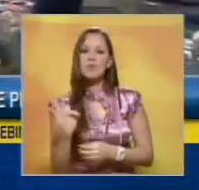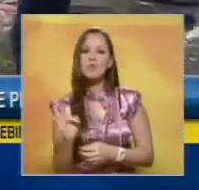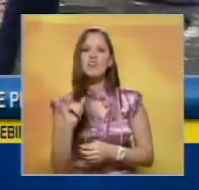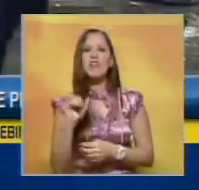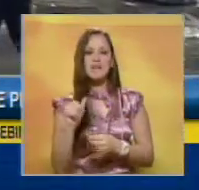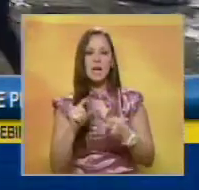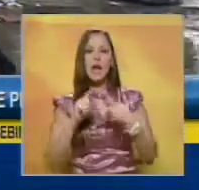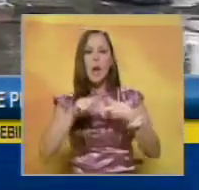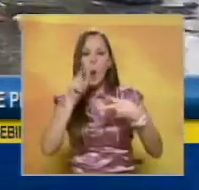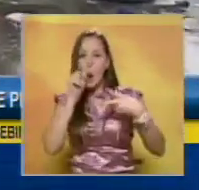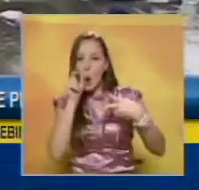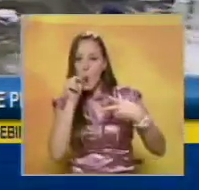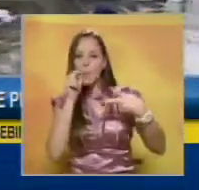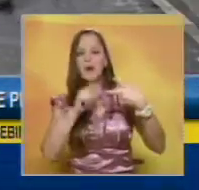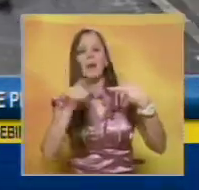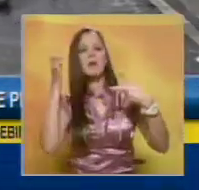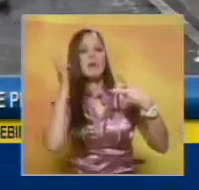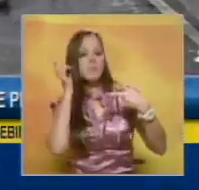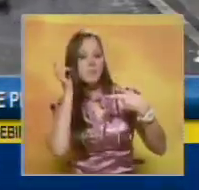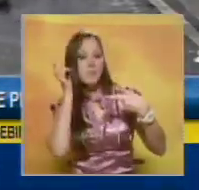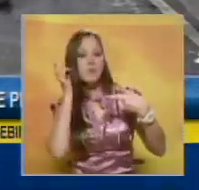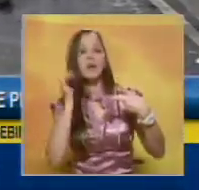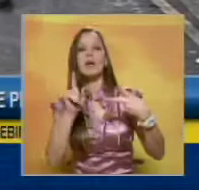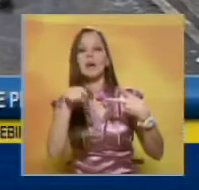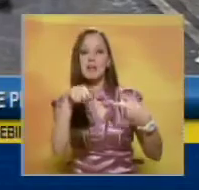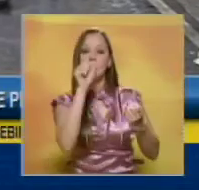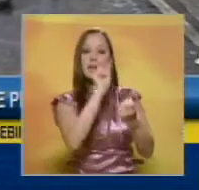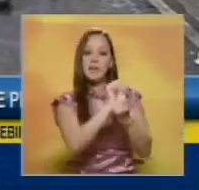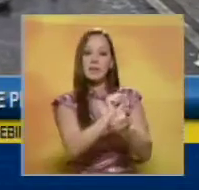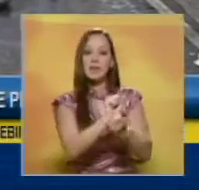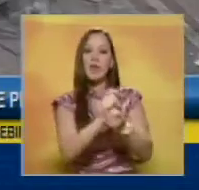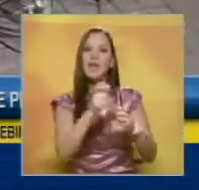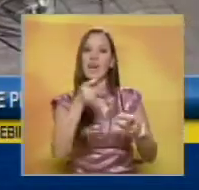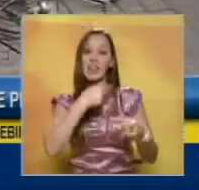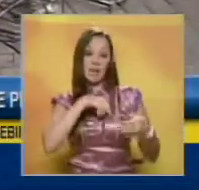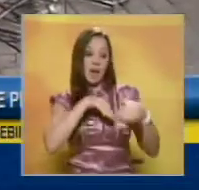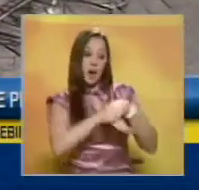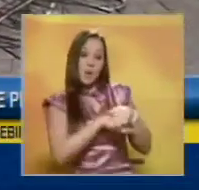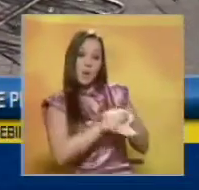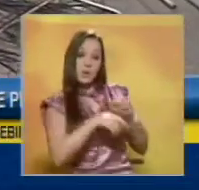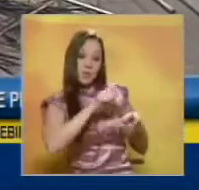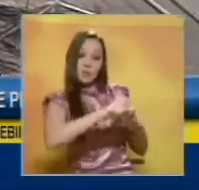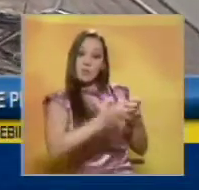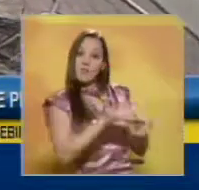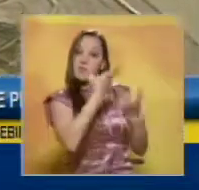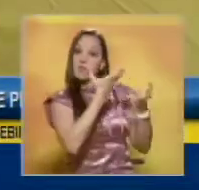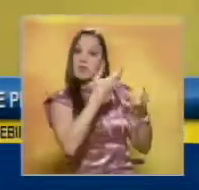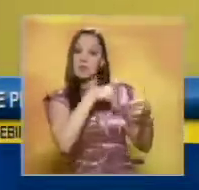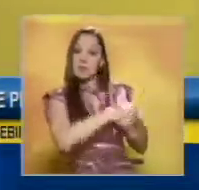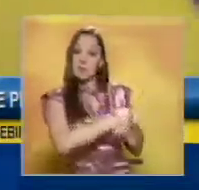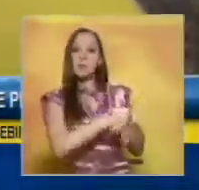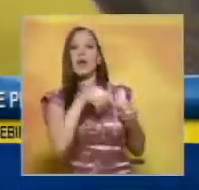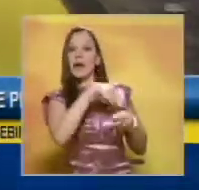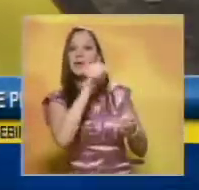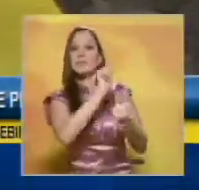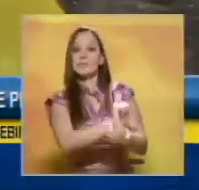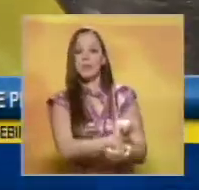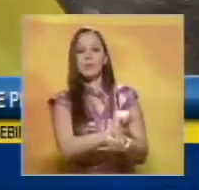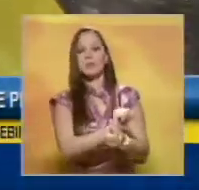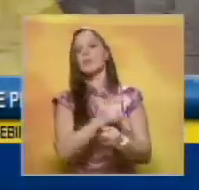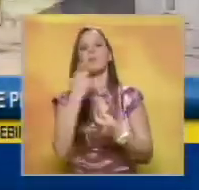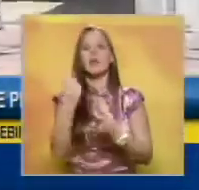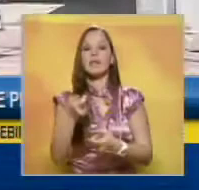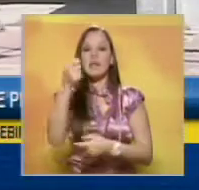y una mujer presuntamente involucrados en la detención de sustancias incendiarias. De esta manera, el Tribunal 48º de Control del